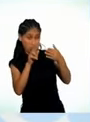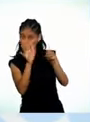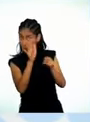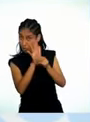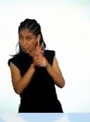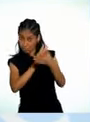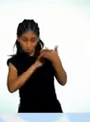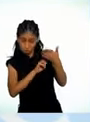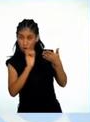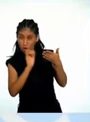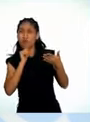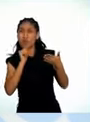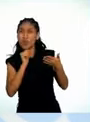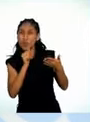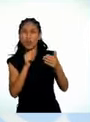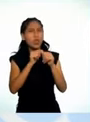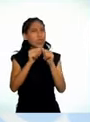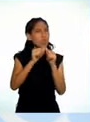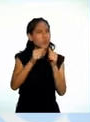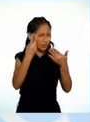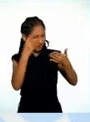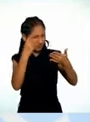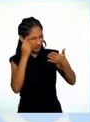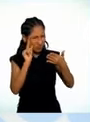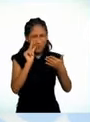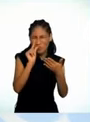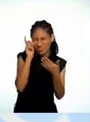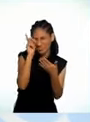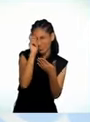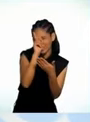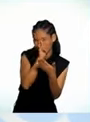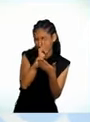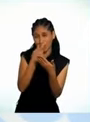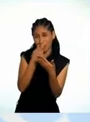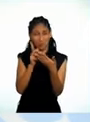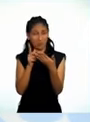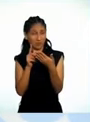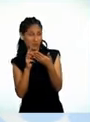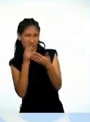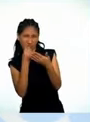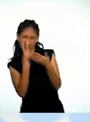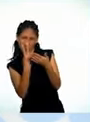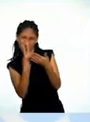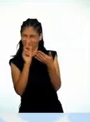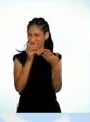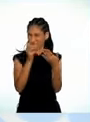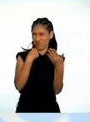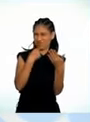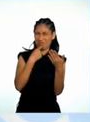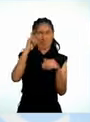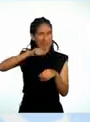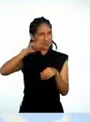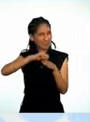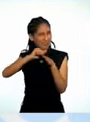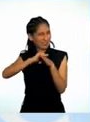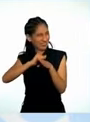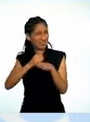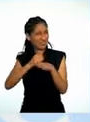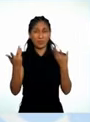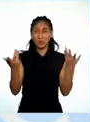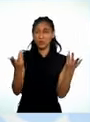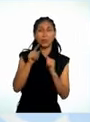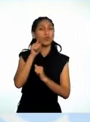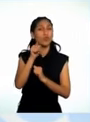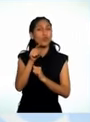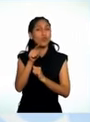para leer el número telefónico un poquito complicado como yo creo que necesito practicar que tan buena eres con